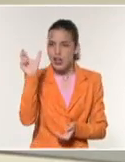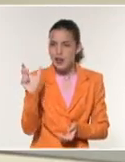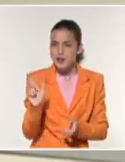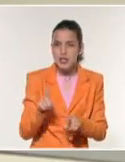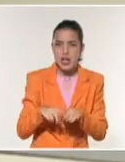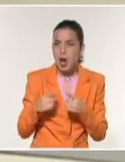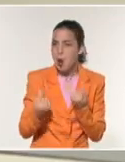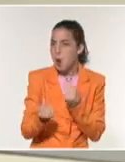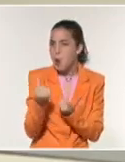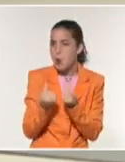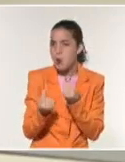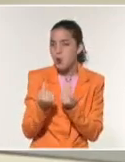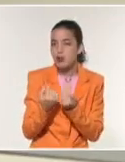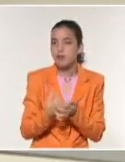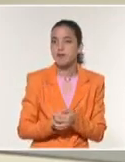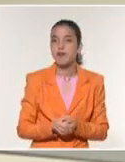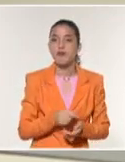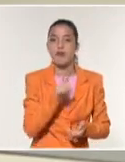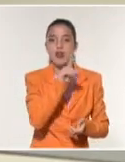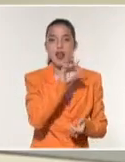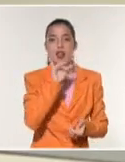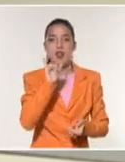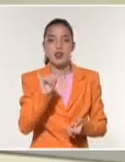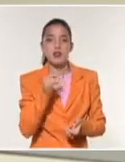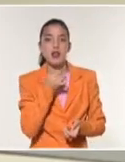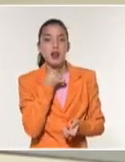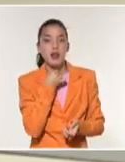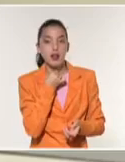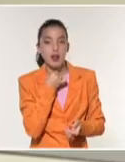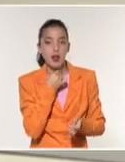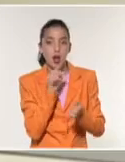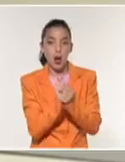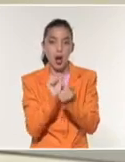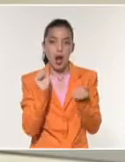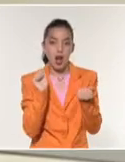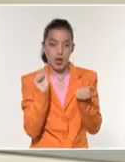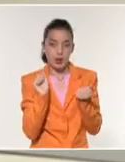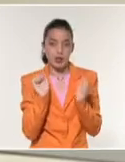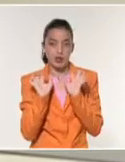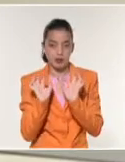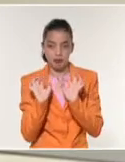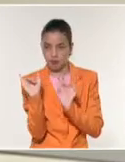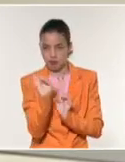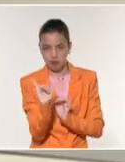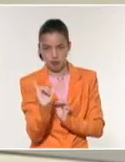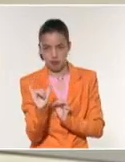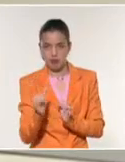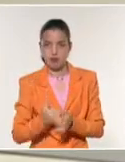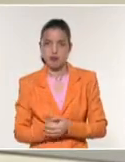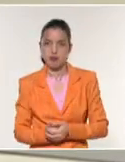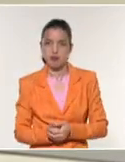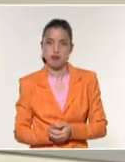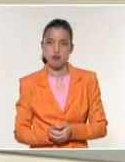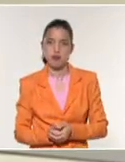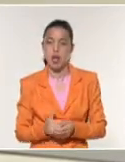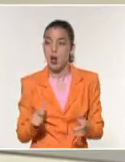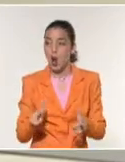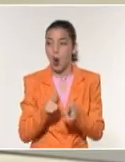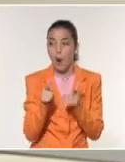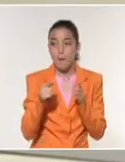Sí, el 16 de enero se le otorga a él la libertad condicional por el Tribunal Supremo. O sea, ya había cumplido los requisitos